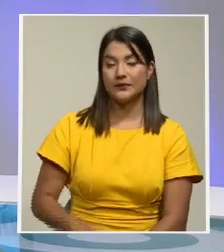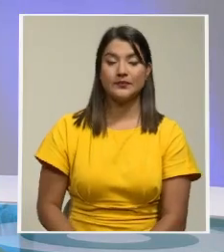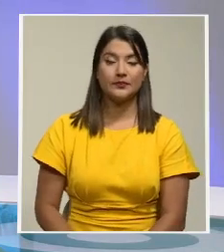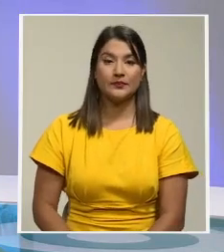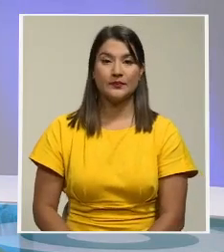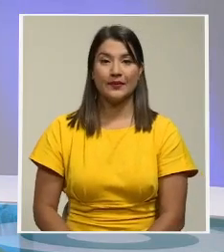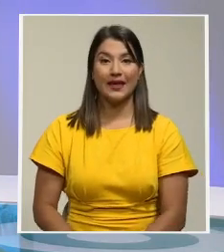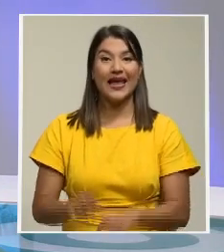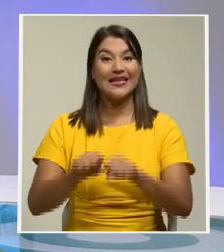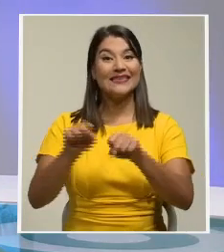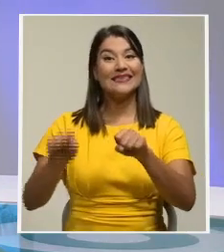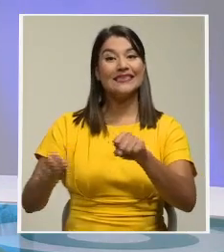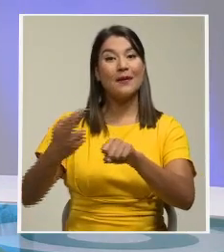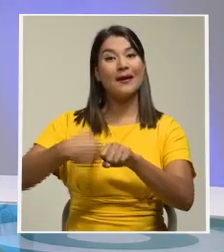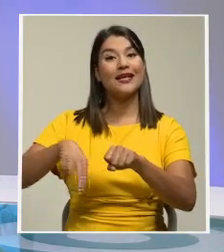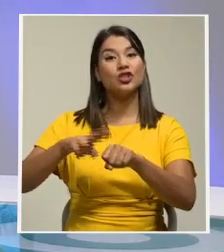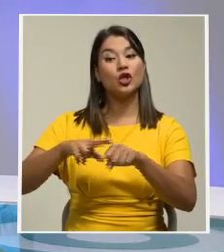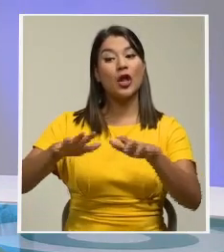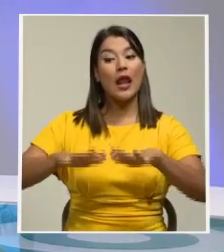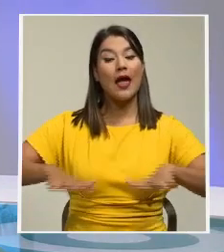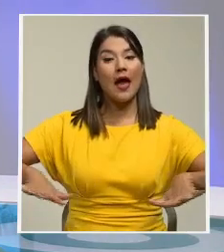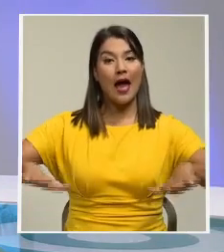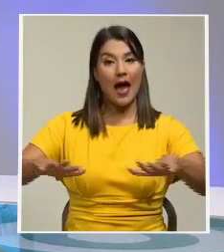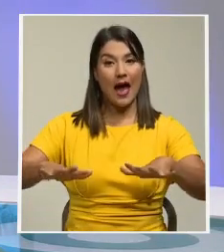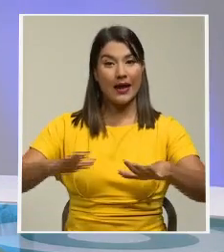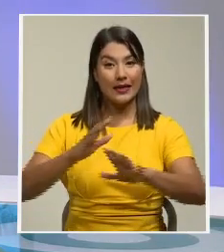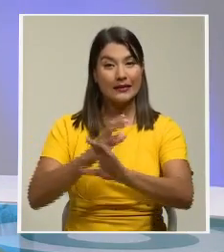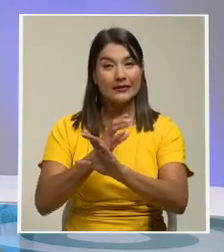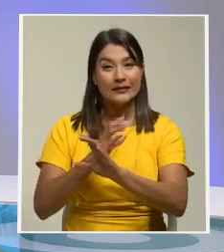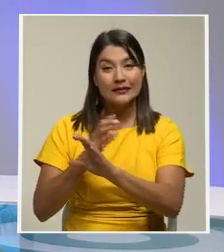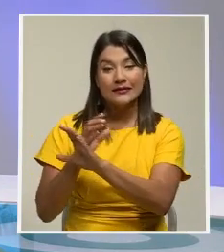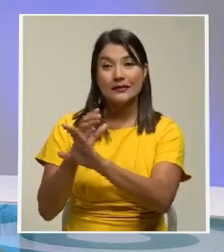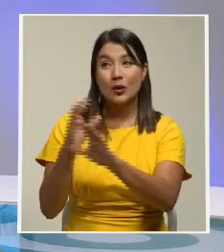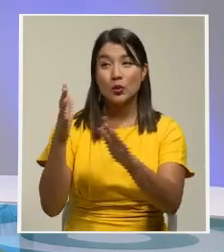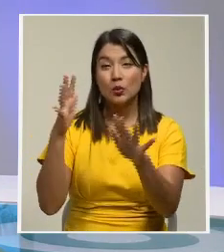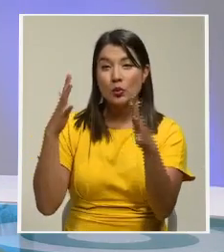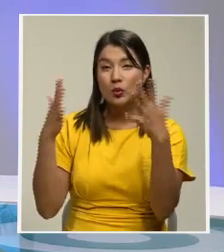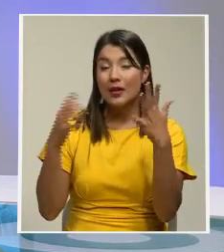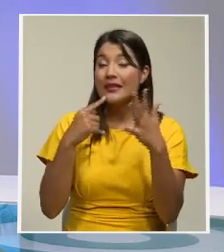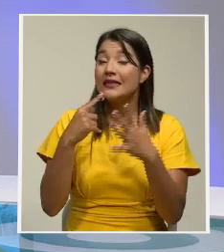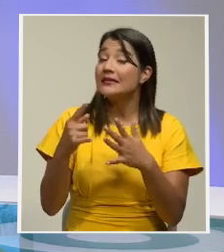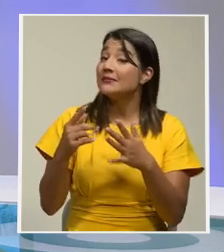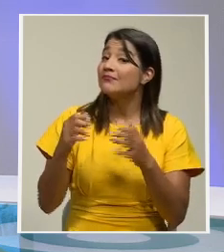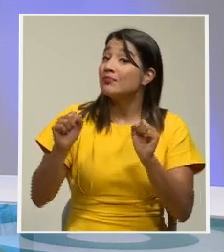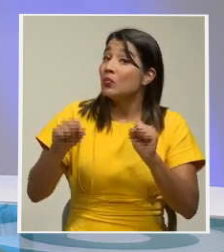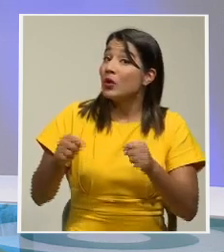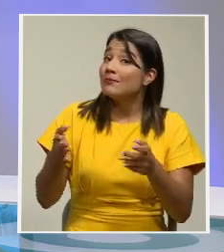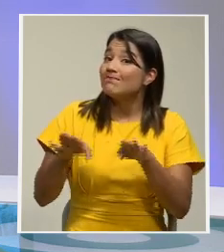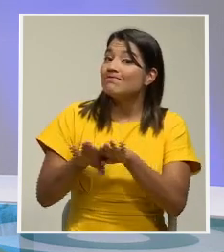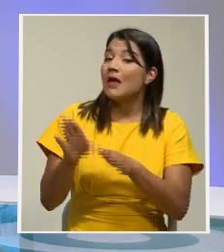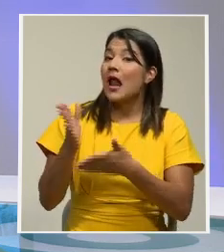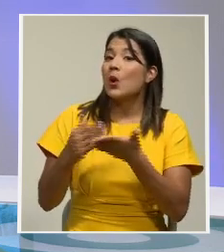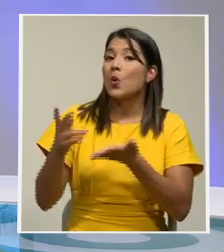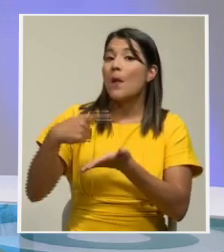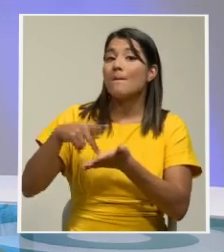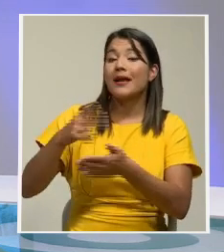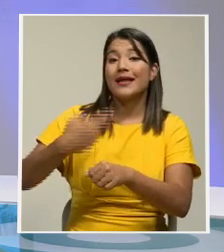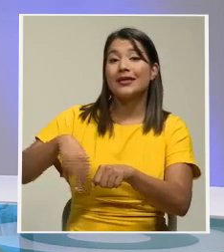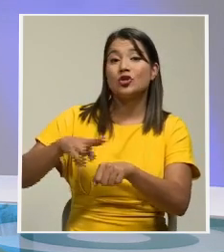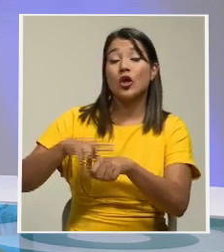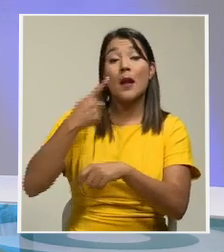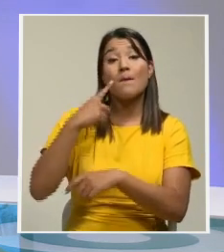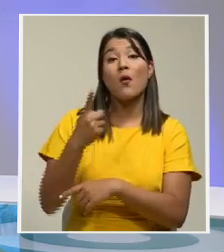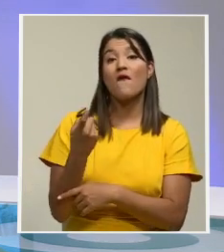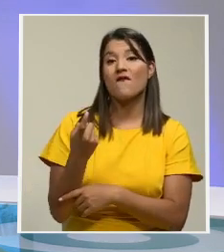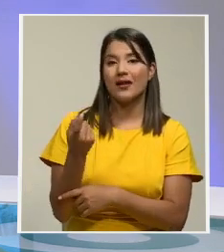El Sistema Nacional de Áreas de Conservación advierte del posible cierre técnico en algunos parques nacionales por falta de dinero. Esto